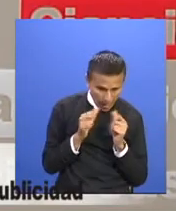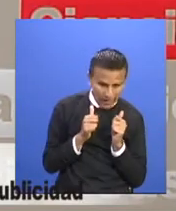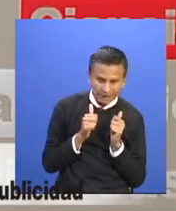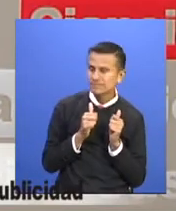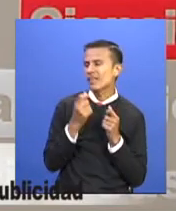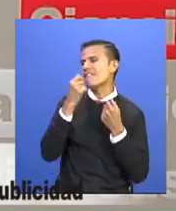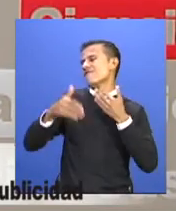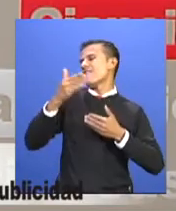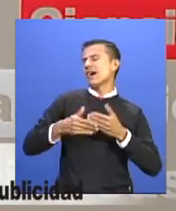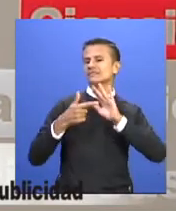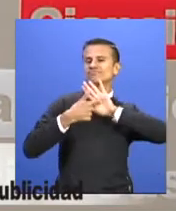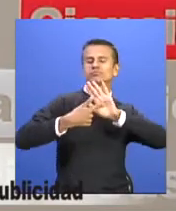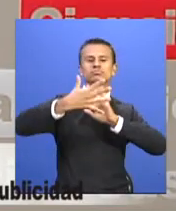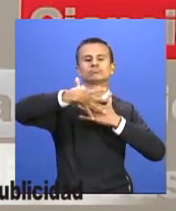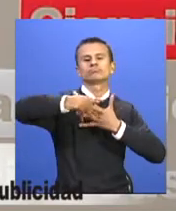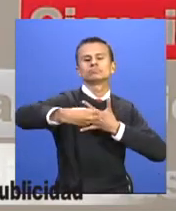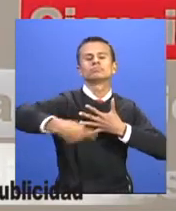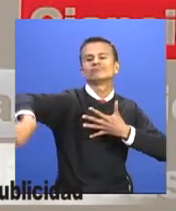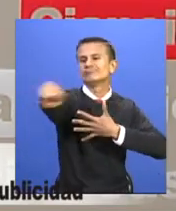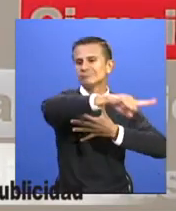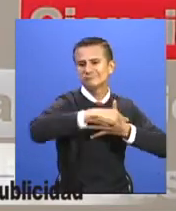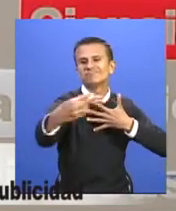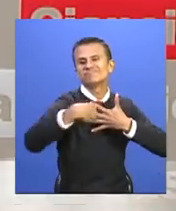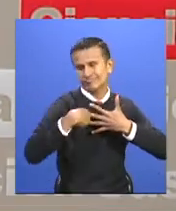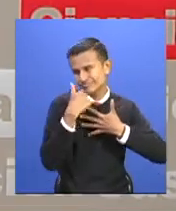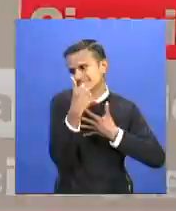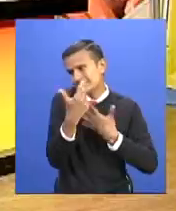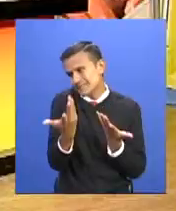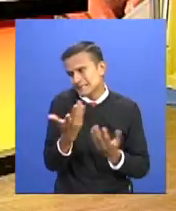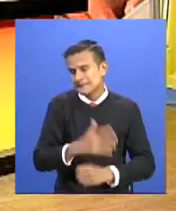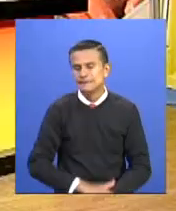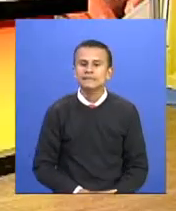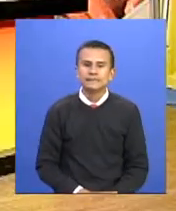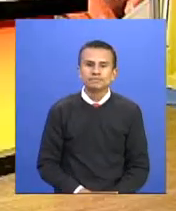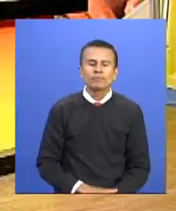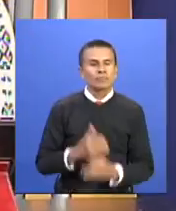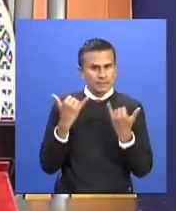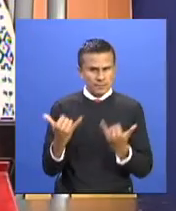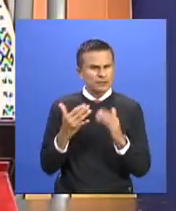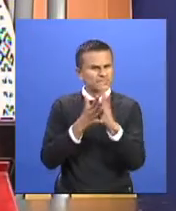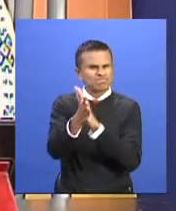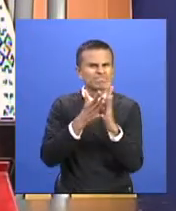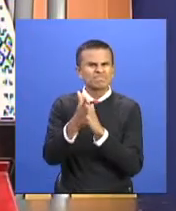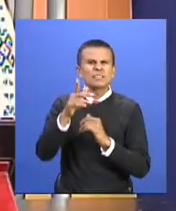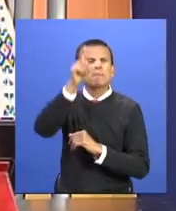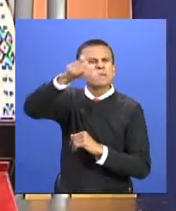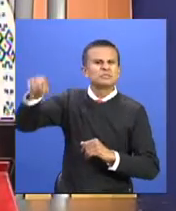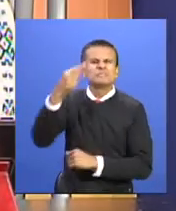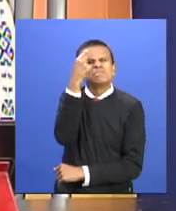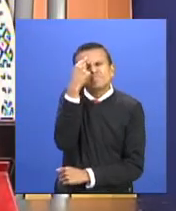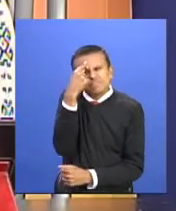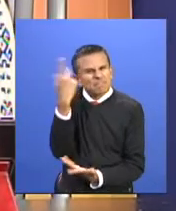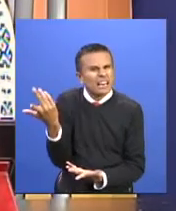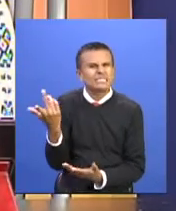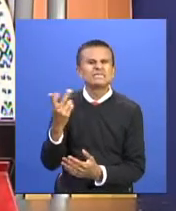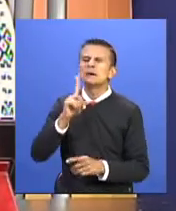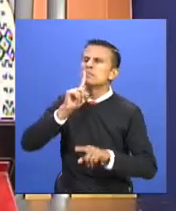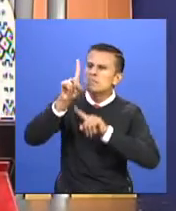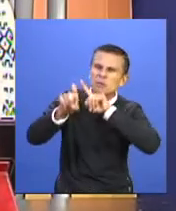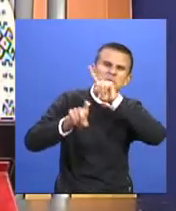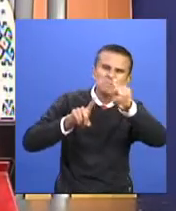eso va a repercutir en la reputación externa. Pues bueno, vamos a mirar qué piensa la gente acerca de qué tanto